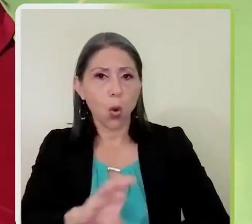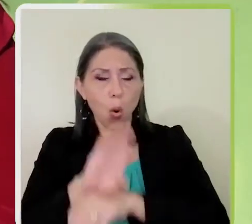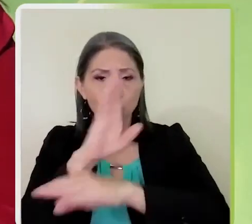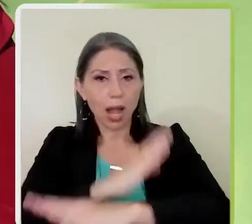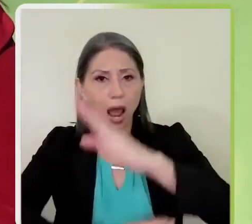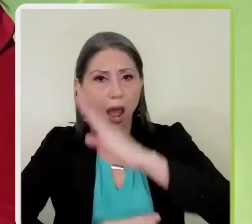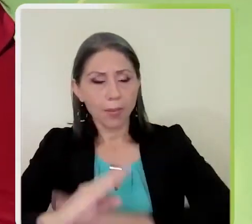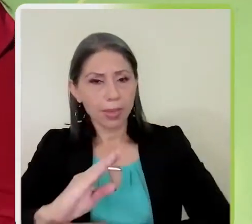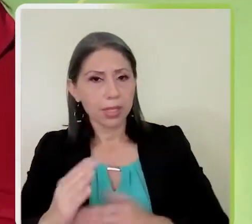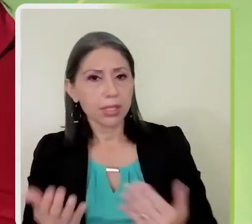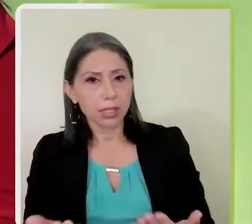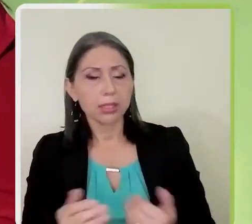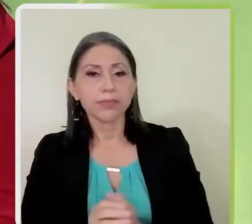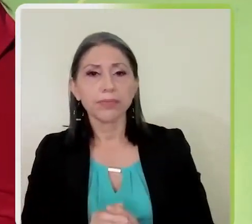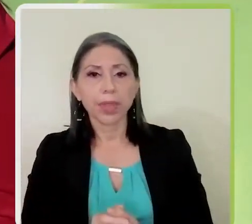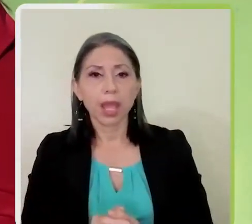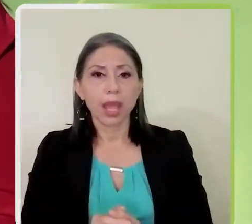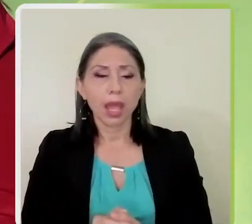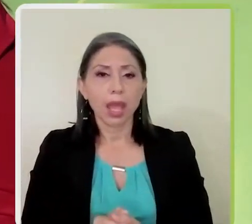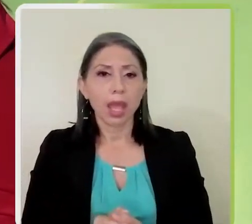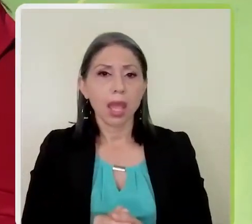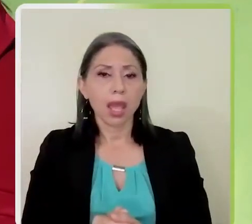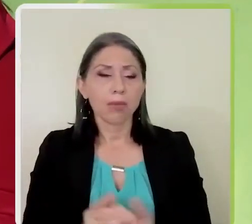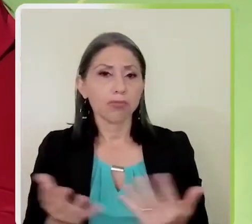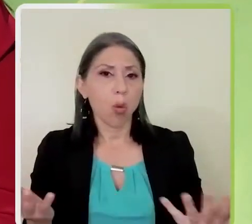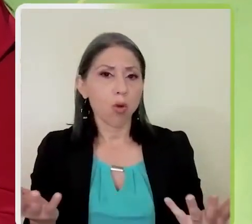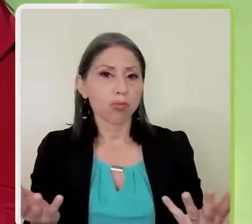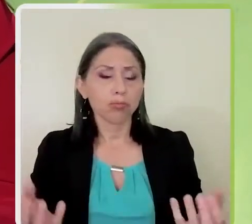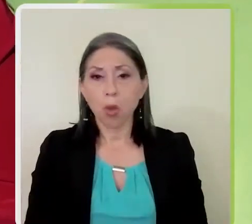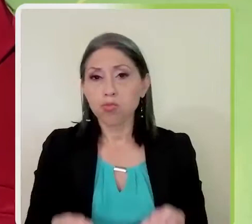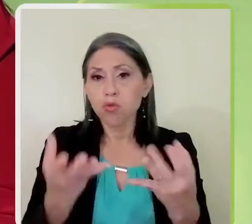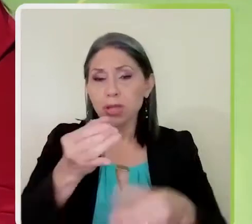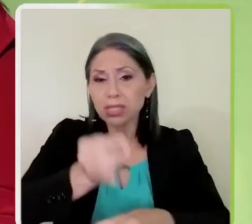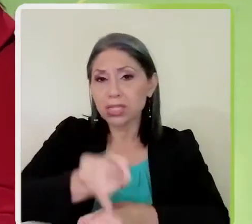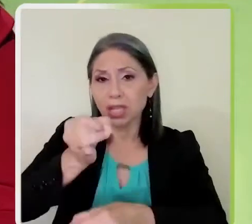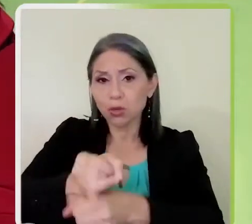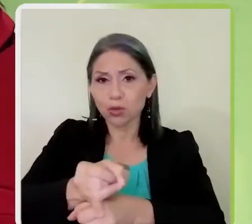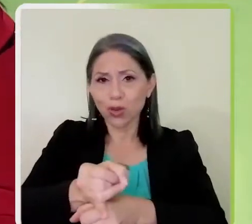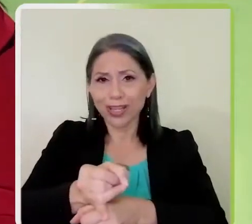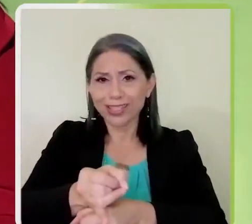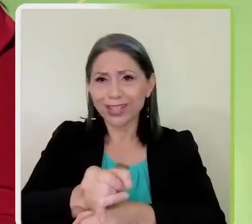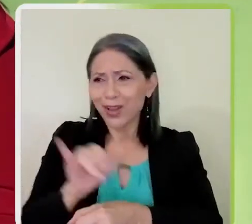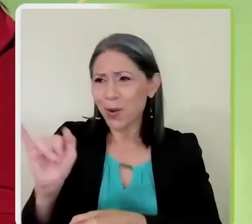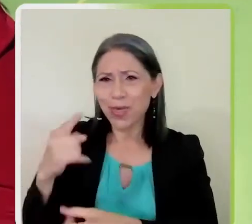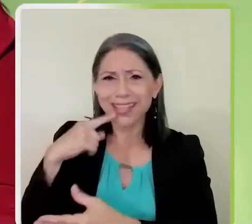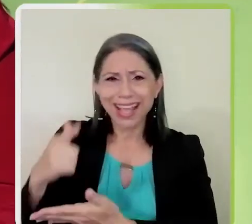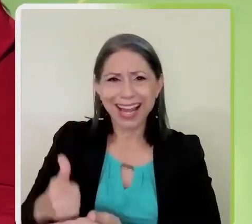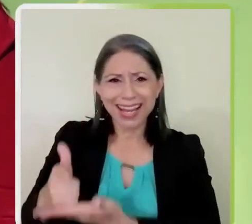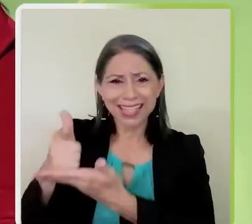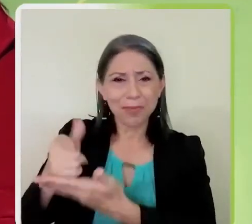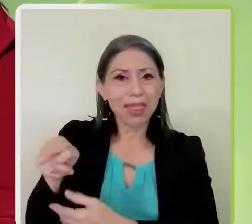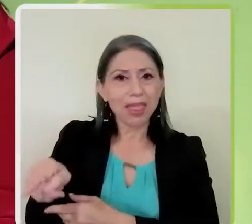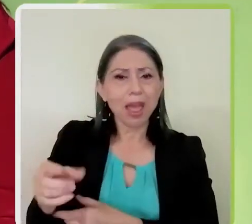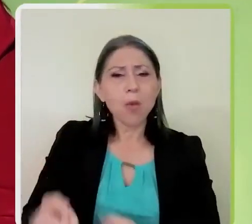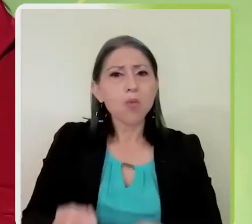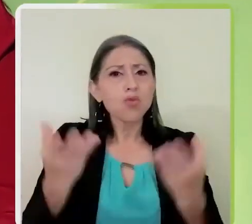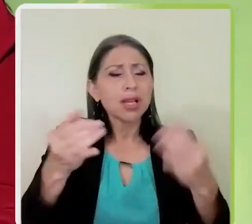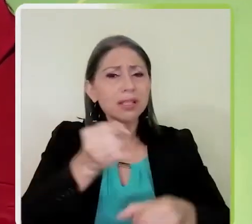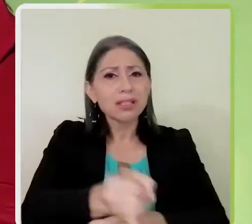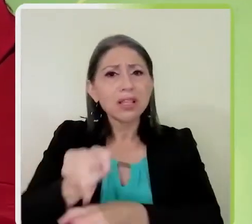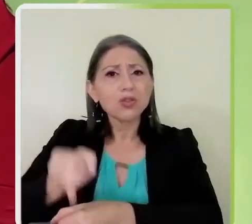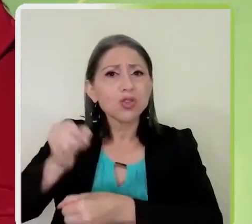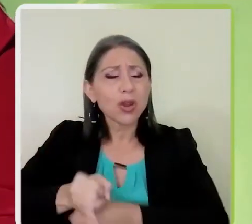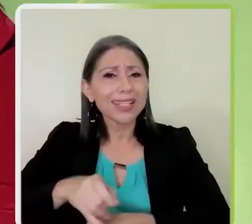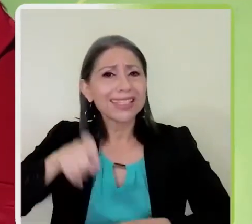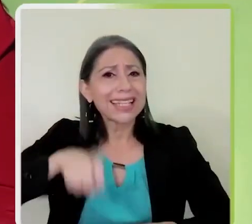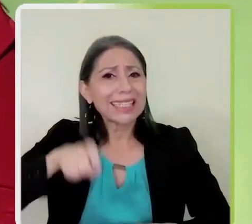CONAPDIS, cómo también de repente muchas instituciones, como lo decía doña Lisbeth, requerían de estar informadas,